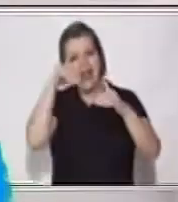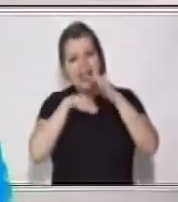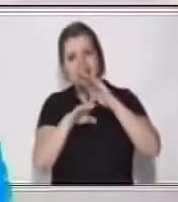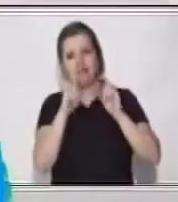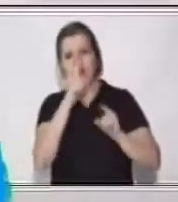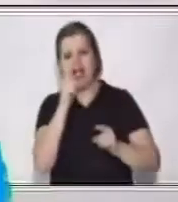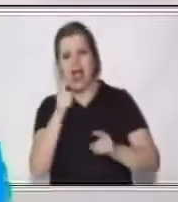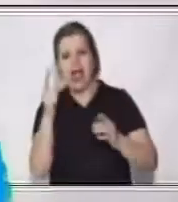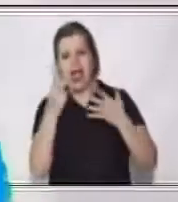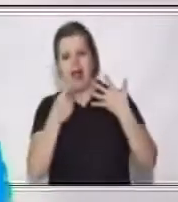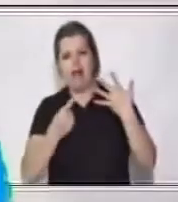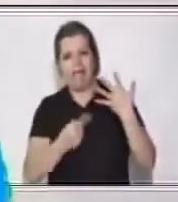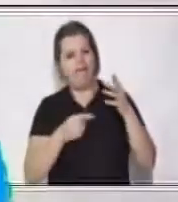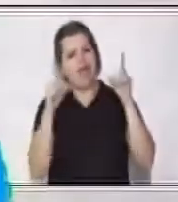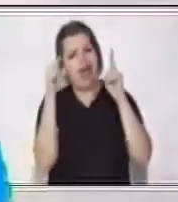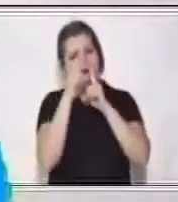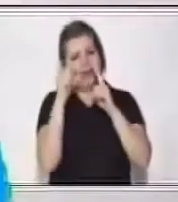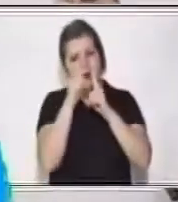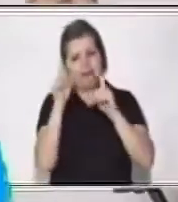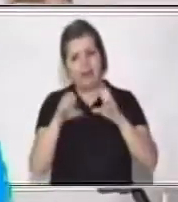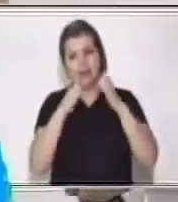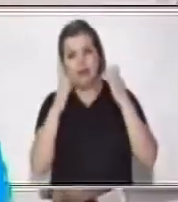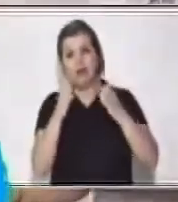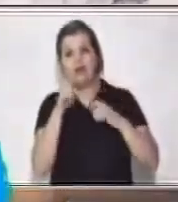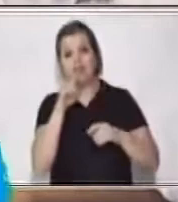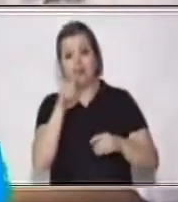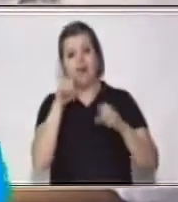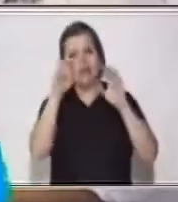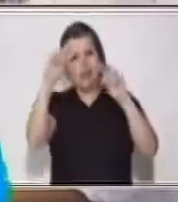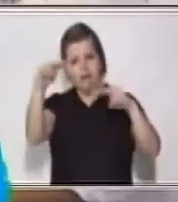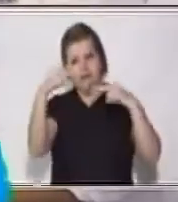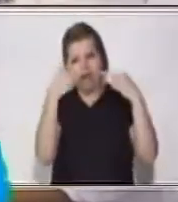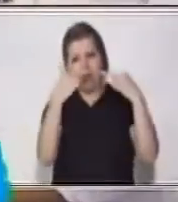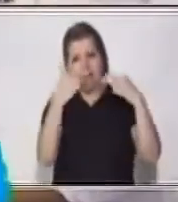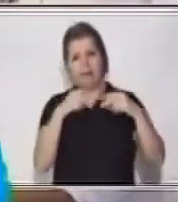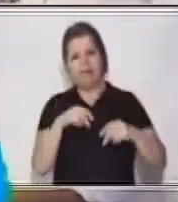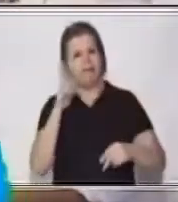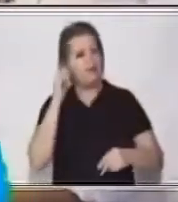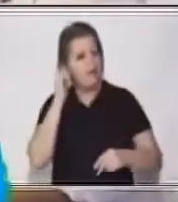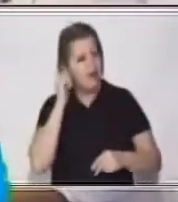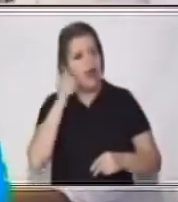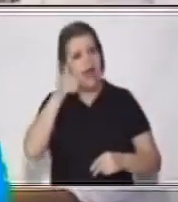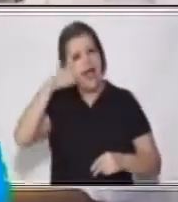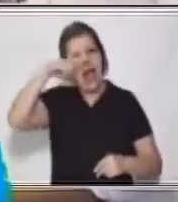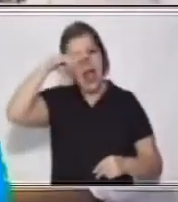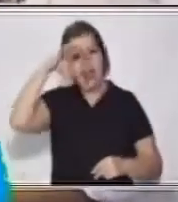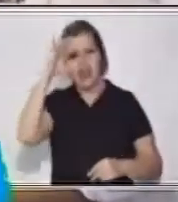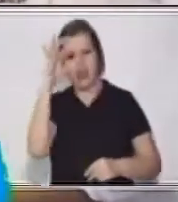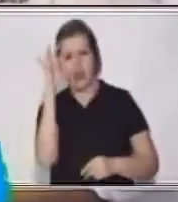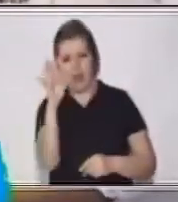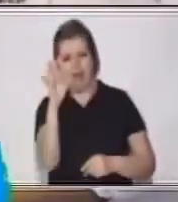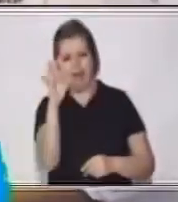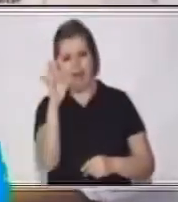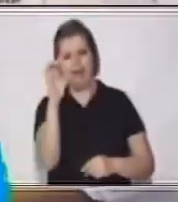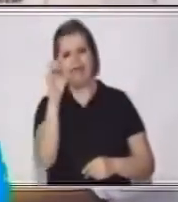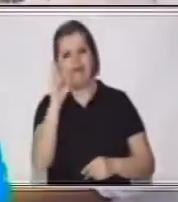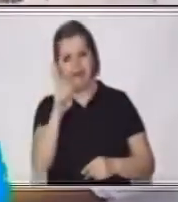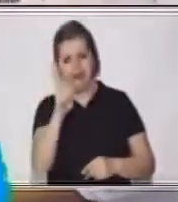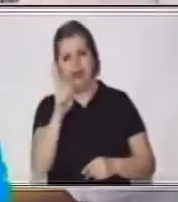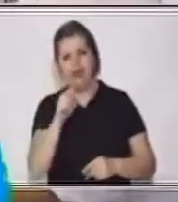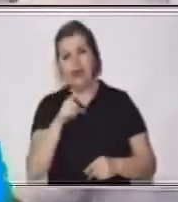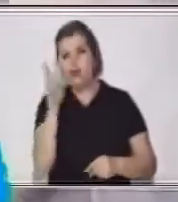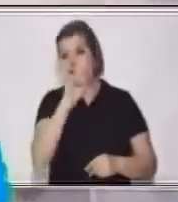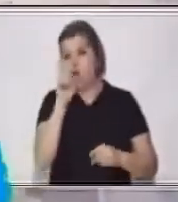palabras. Por supuesto, vamos a identificar gat, que en este caso podemos identificar que esto es lo que no